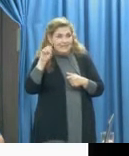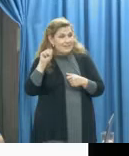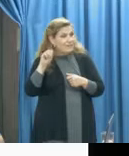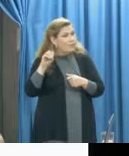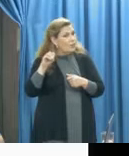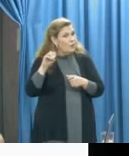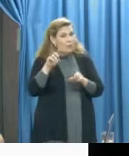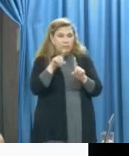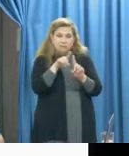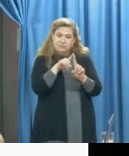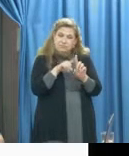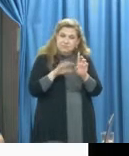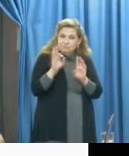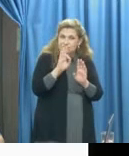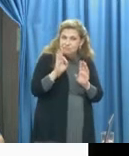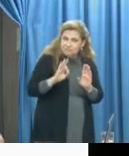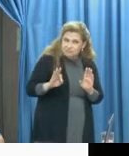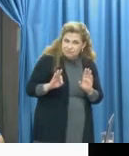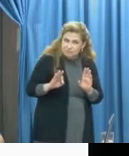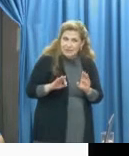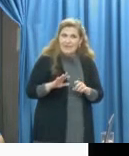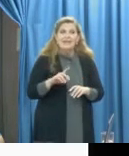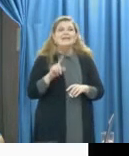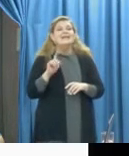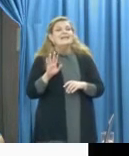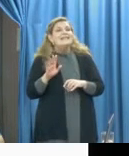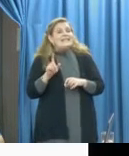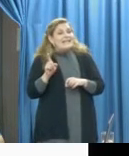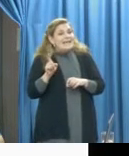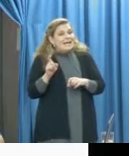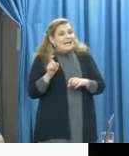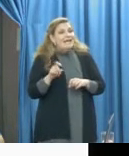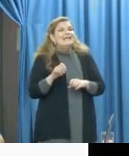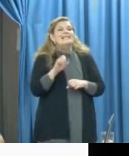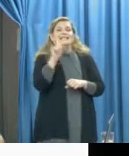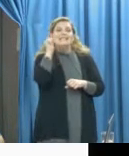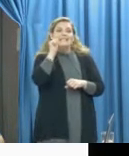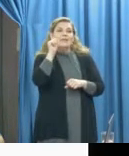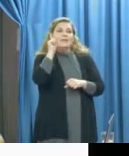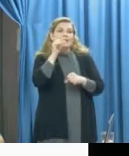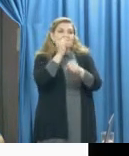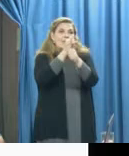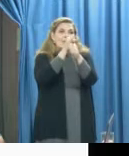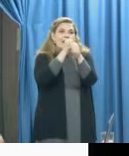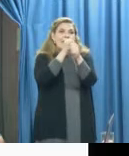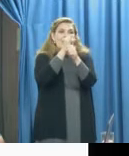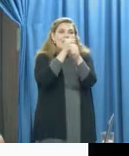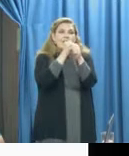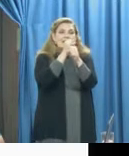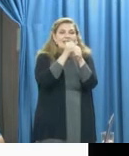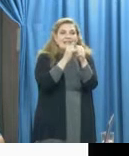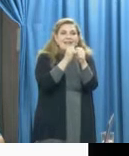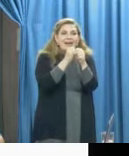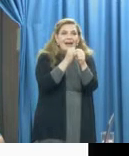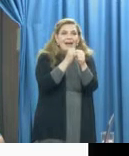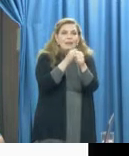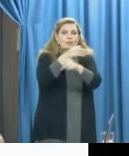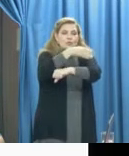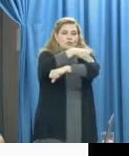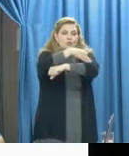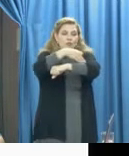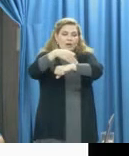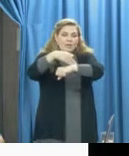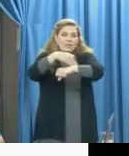para que se junten, por ahí tuvo que haber algo. Entonces, siempre investigamos en genética de qué